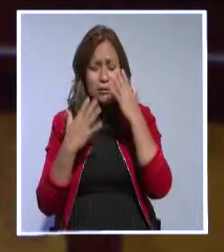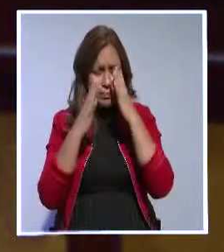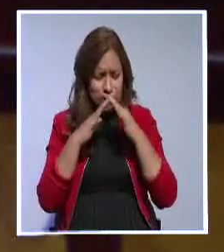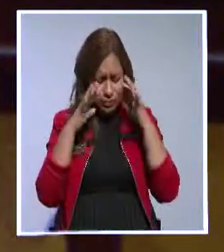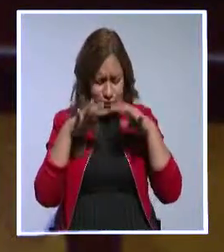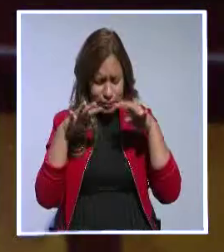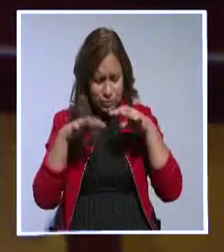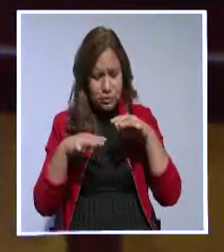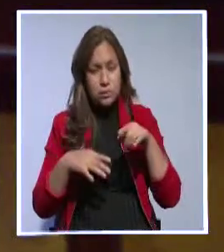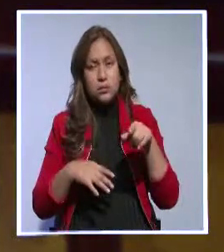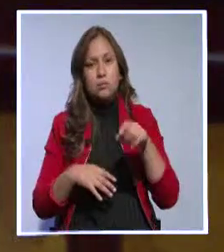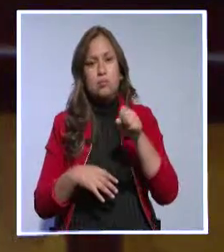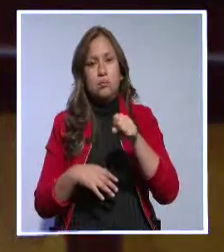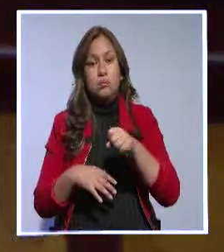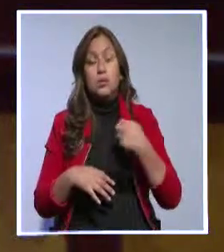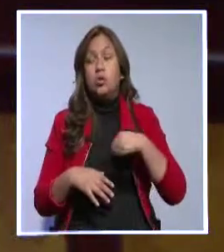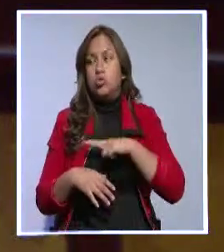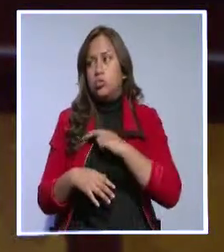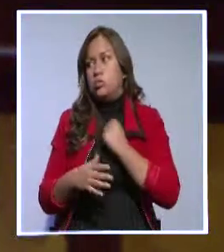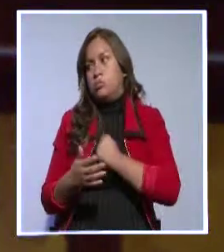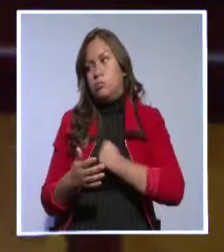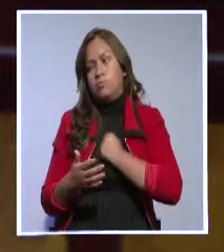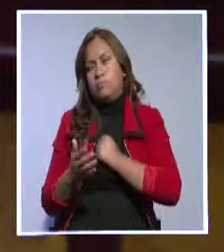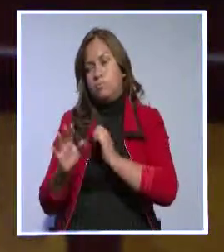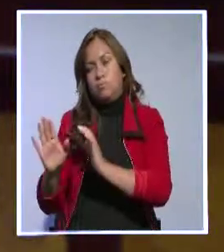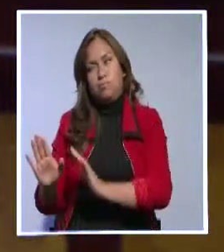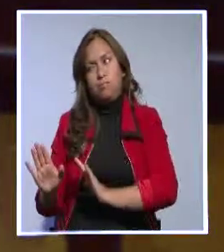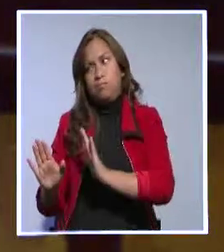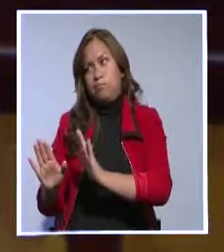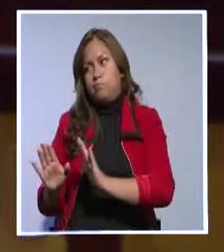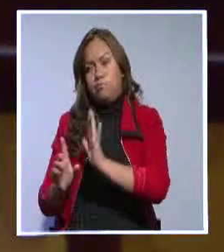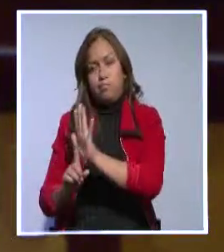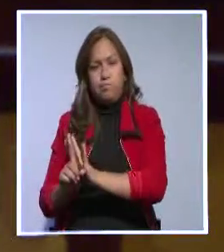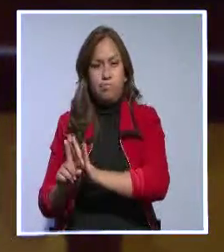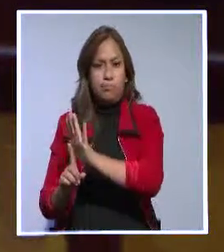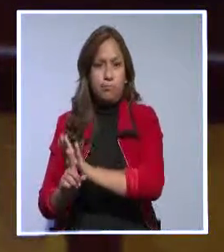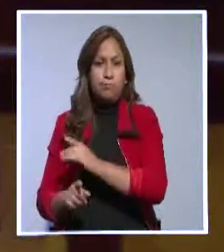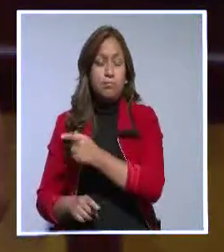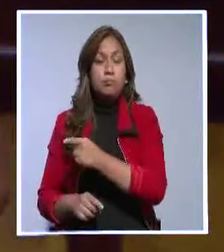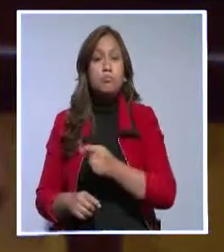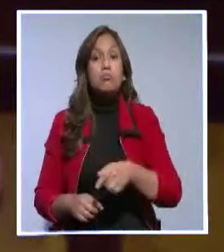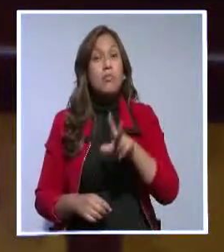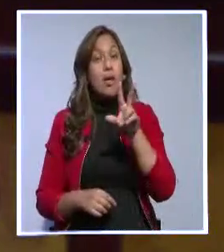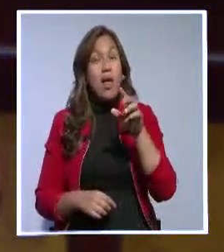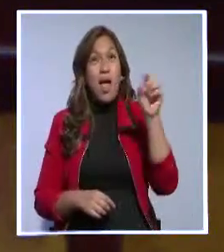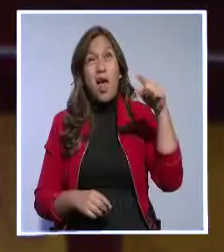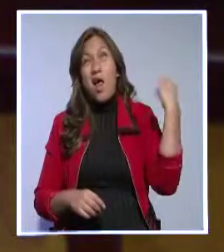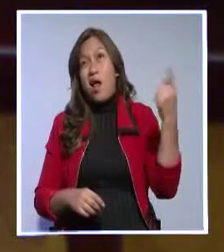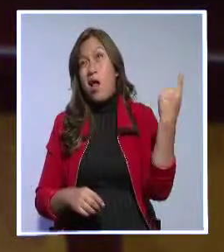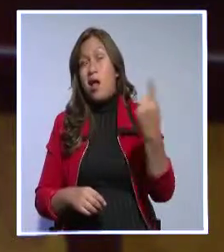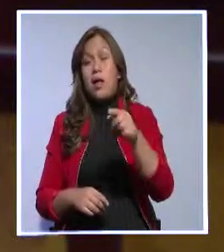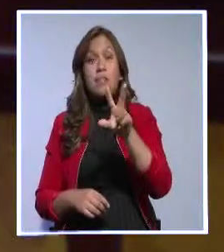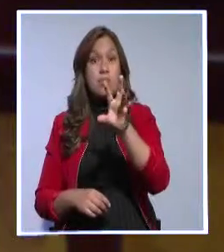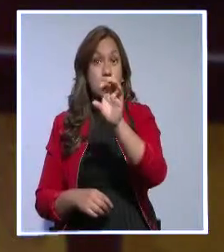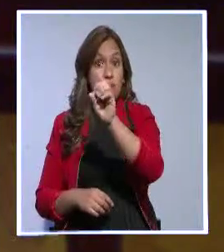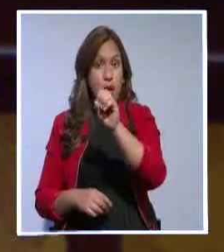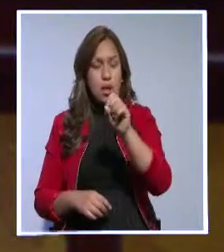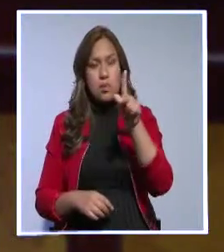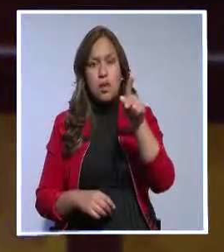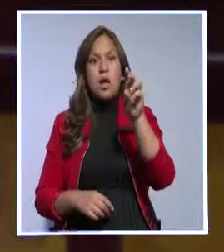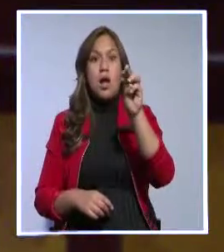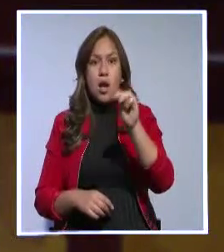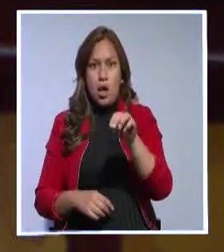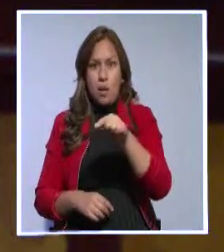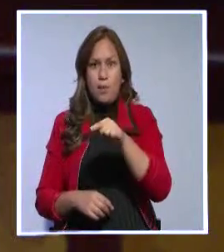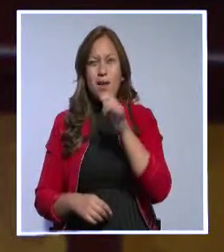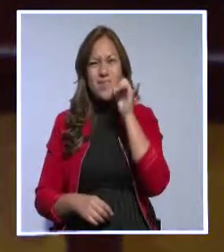municipio estudio la participación de un helicóptero se recorrieron 30 kilómetros desde este sector del valle de los chillos que se